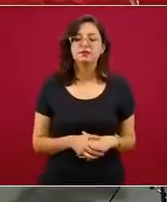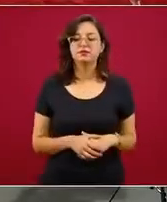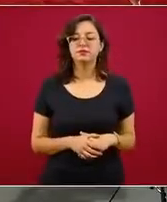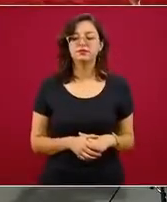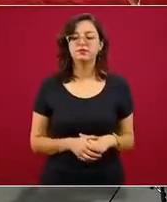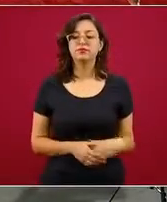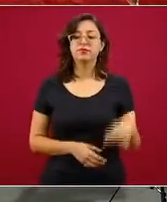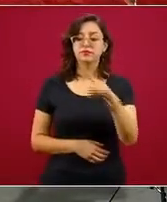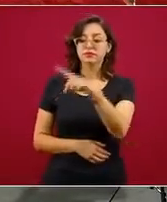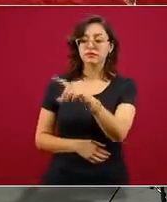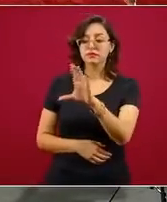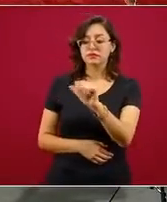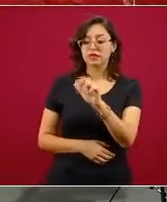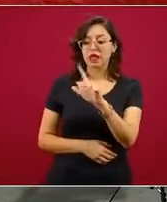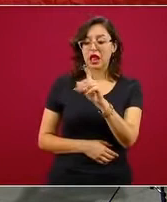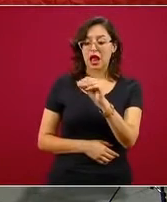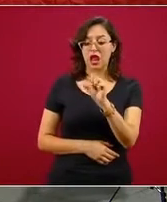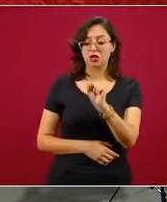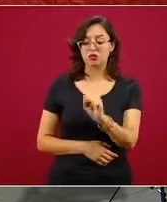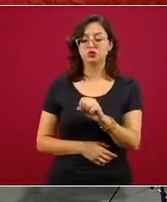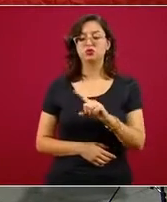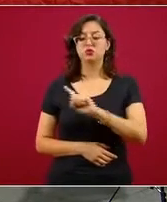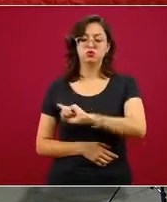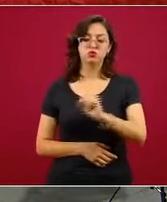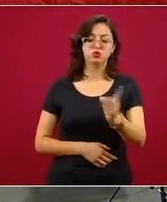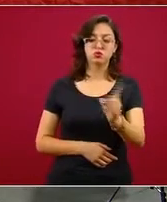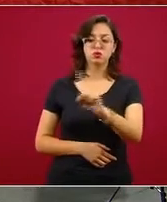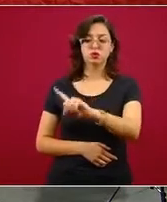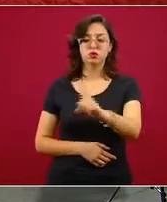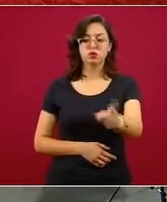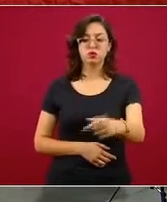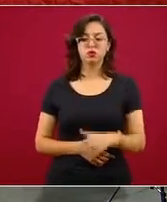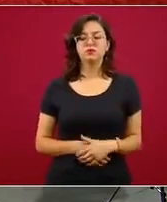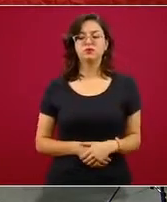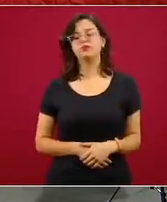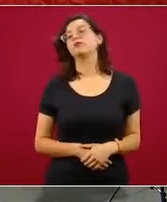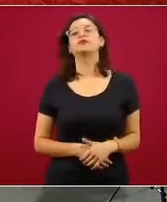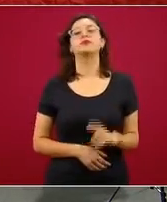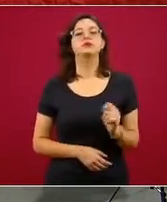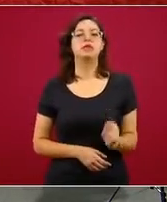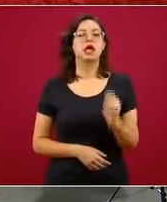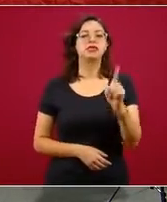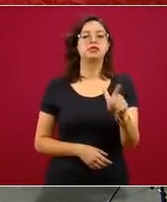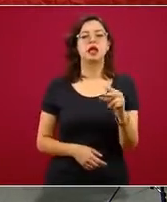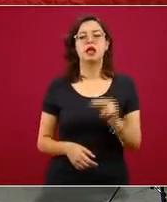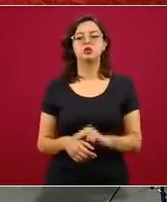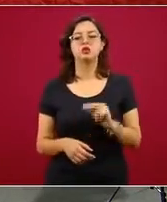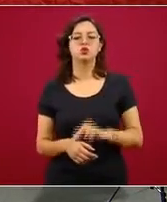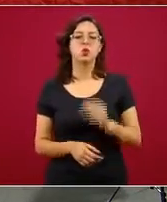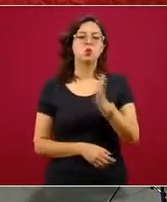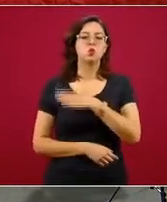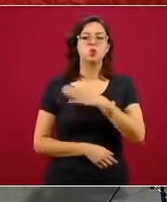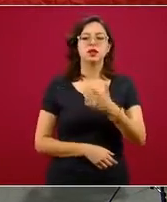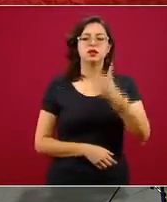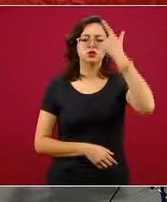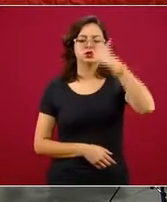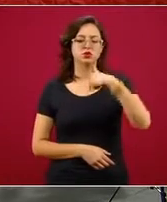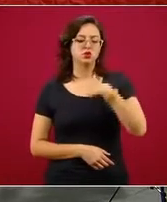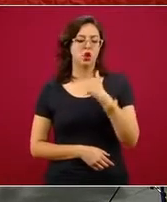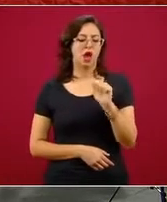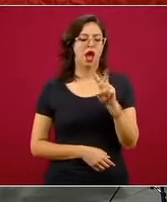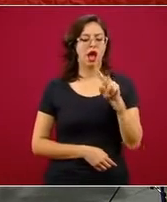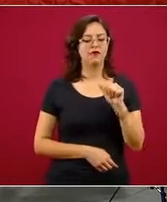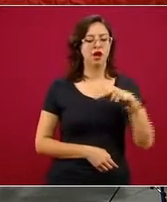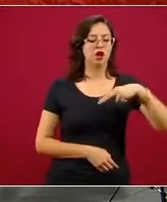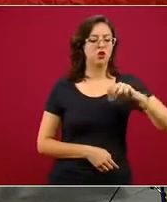Vamos a darle la palabra aquí a Carlos y nos vamos uno y uno. ¿Qué tal, doctor? Doctores, buenas noches. Carlos Guzmán de ABA Noticias. Relaciona un